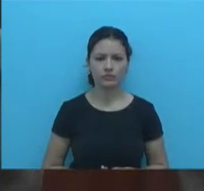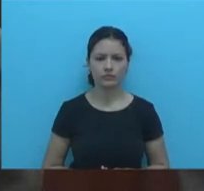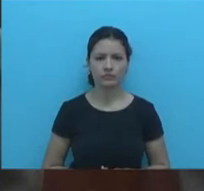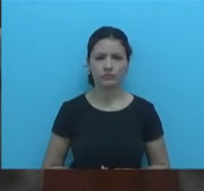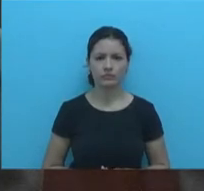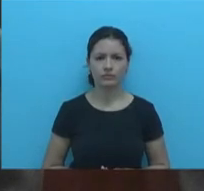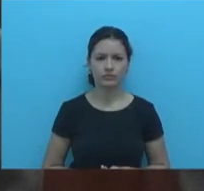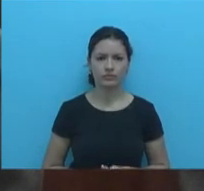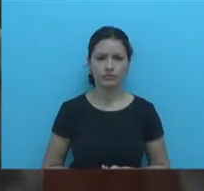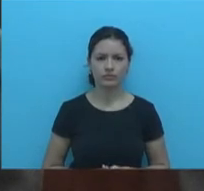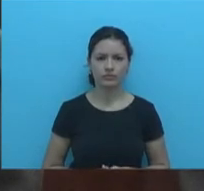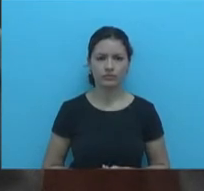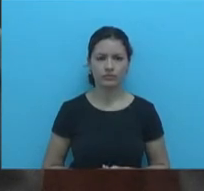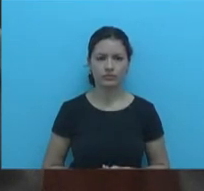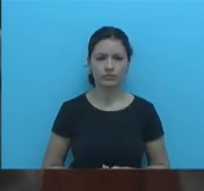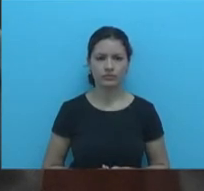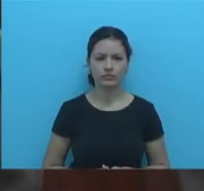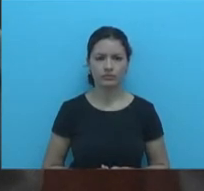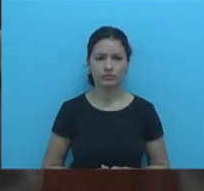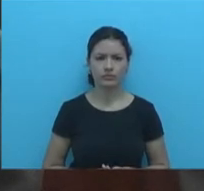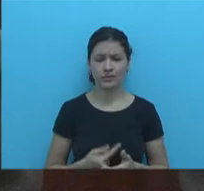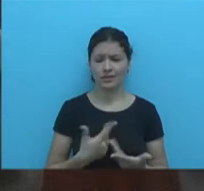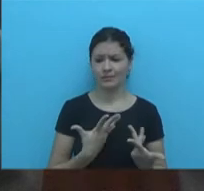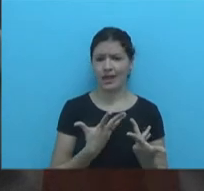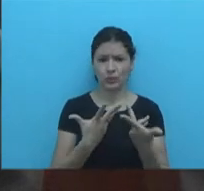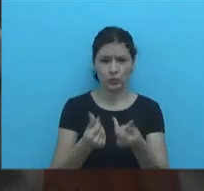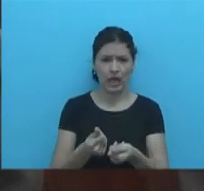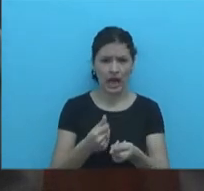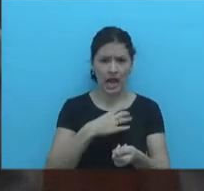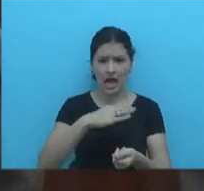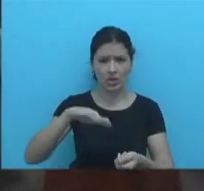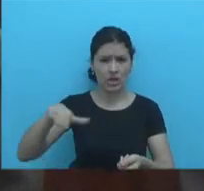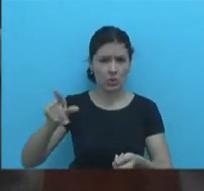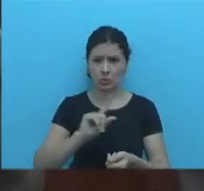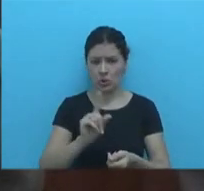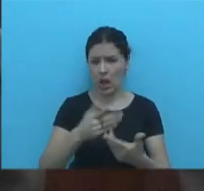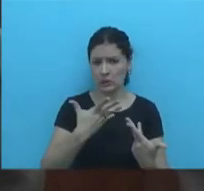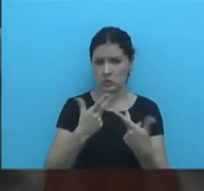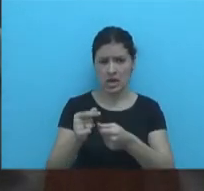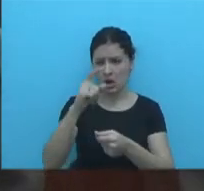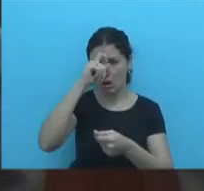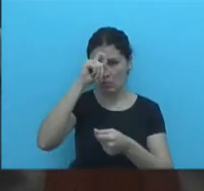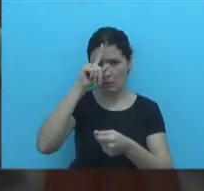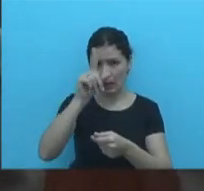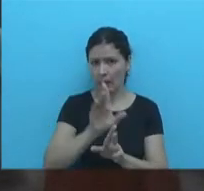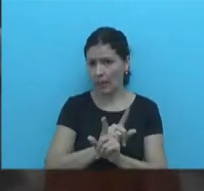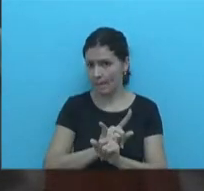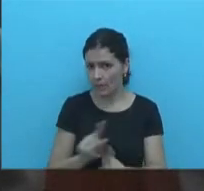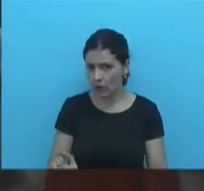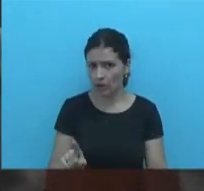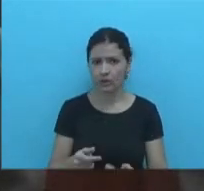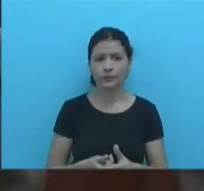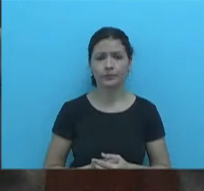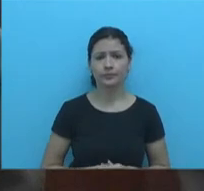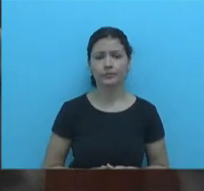Y además no estaría brindando ninguna ayuda externa a la que ya hay por los hospitales que están a cargo de la ciudad.